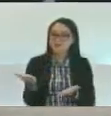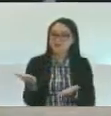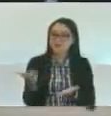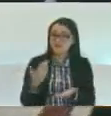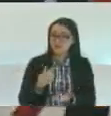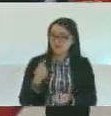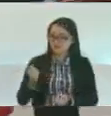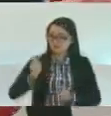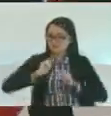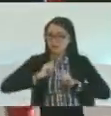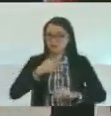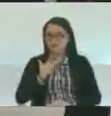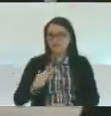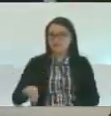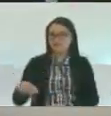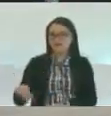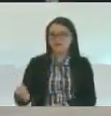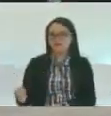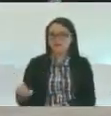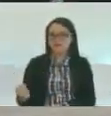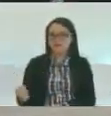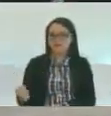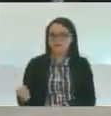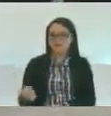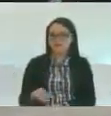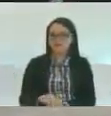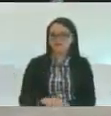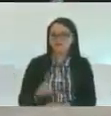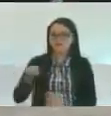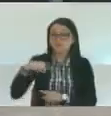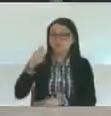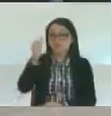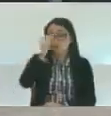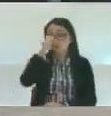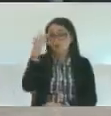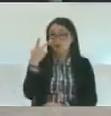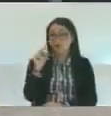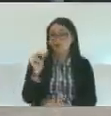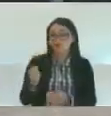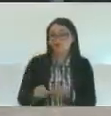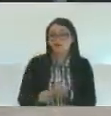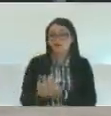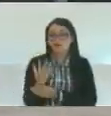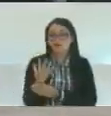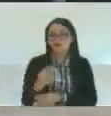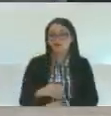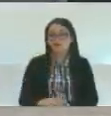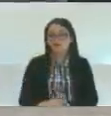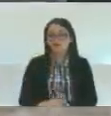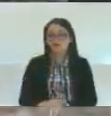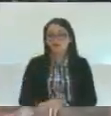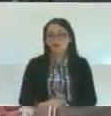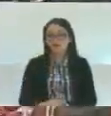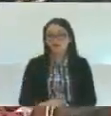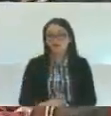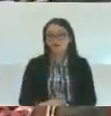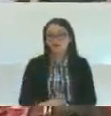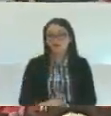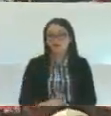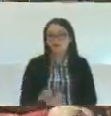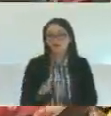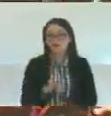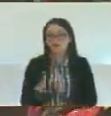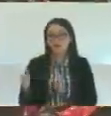presidente de la República, el próximo domingo 20 de mayo, para el periodo